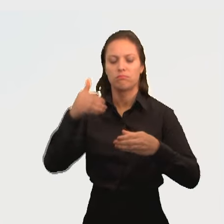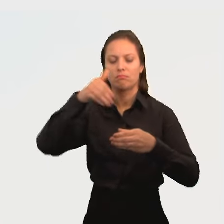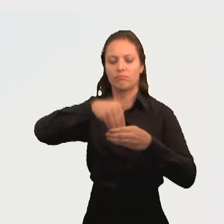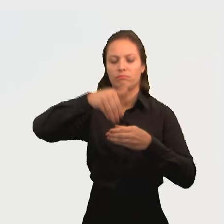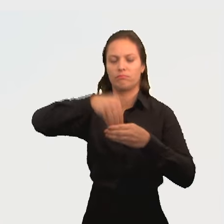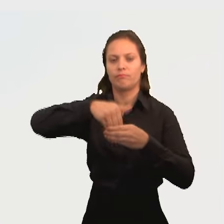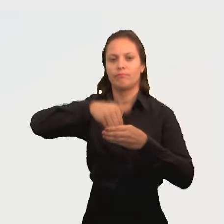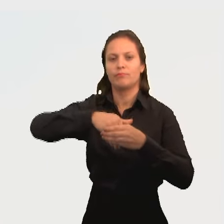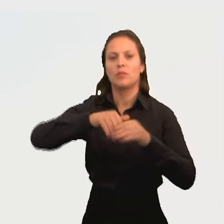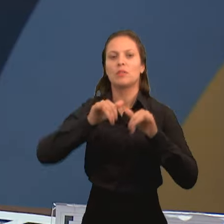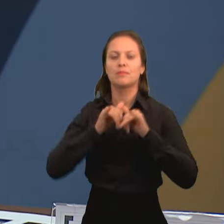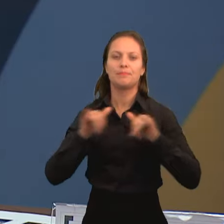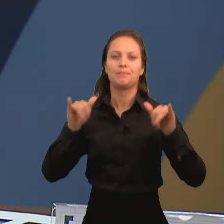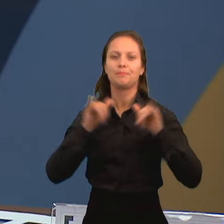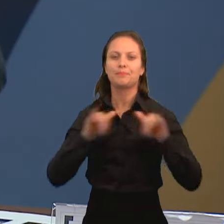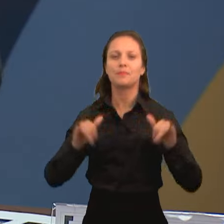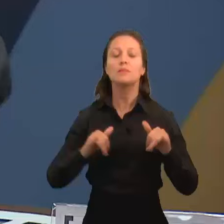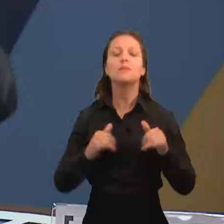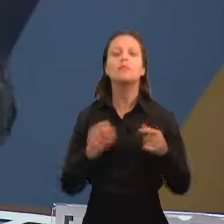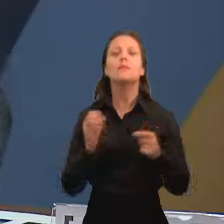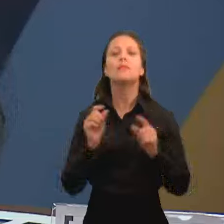y datos de salida.